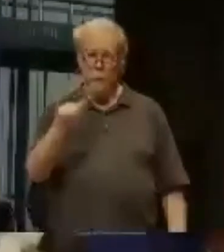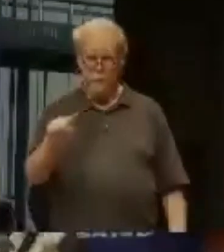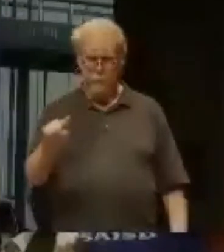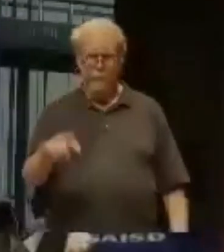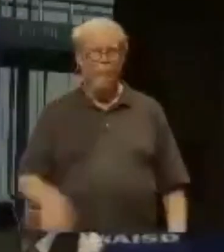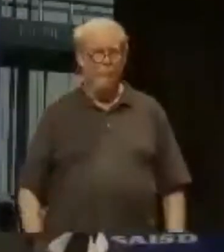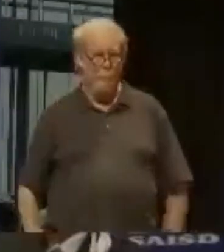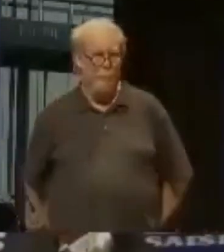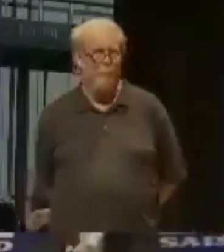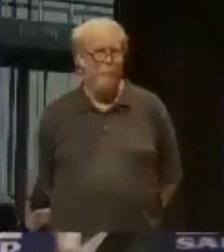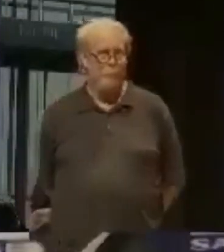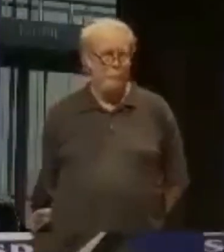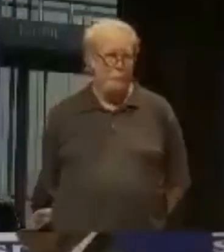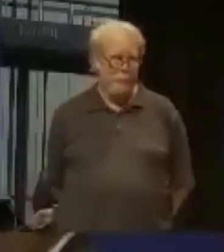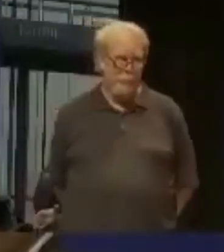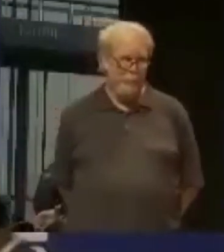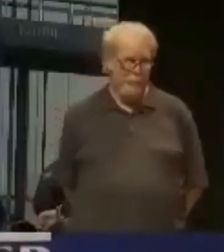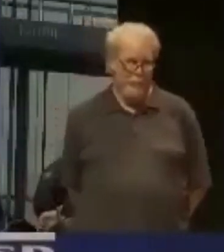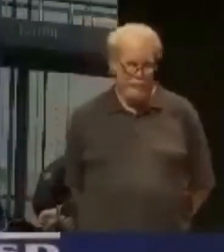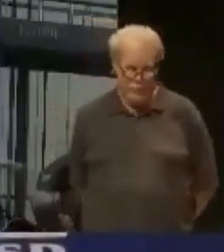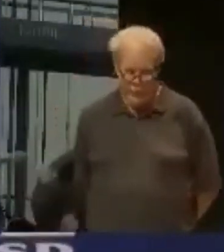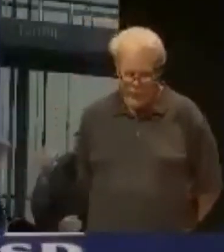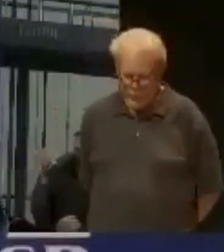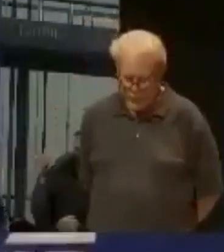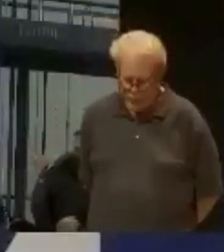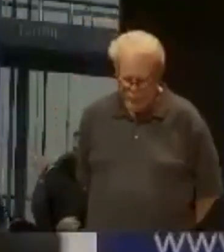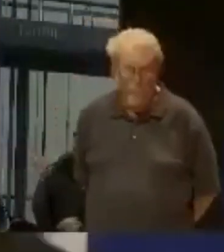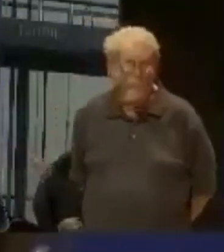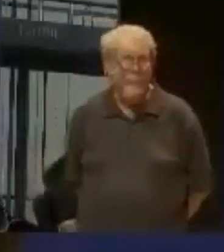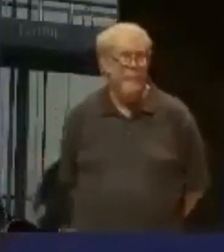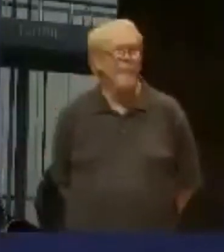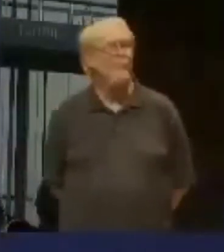compartir actualizaciones muy importantes con ustedes.